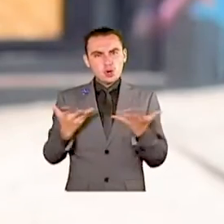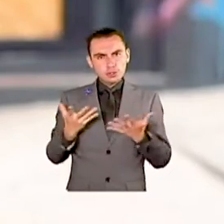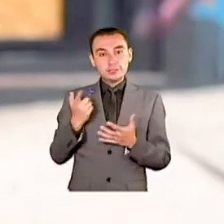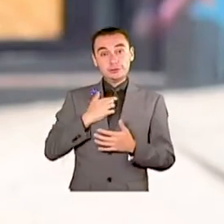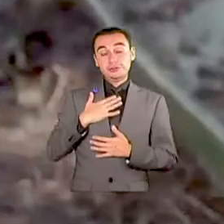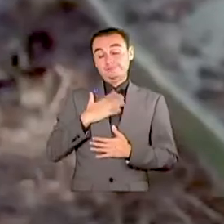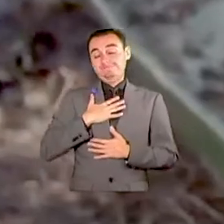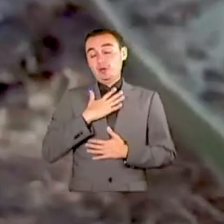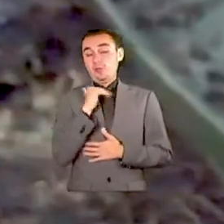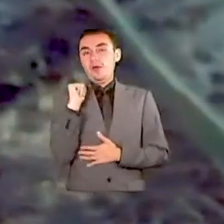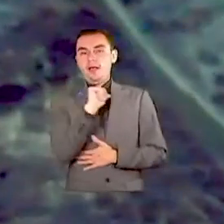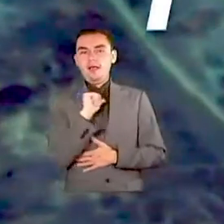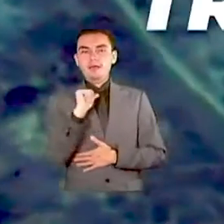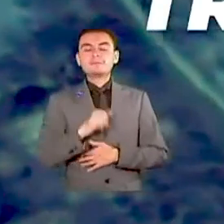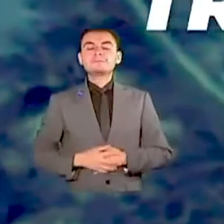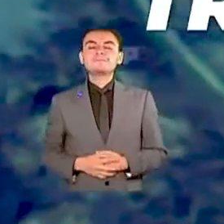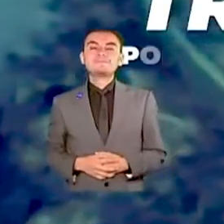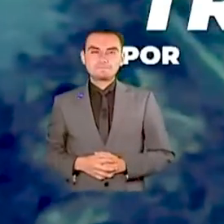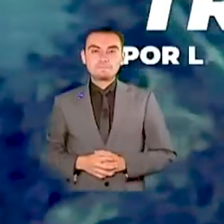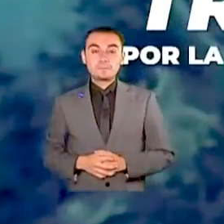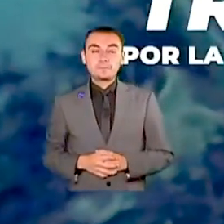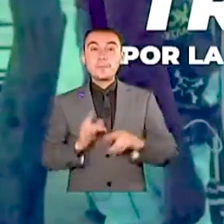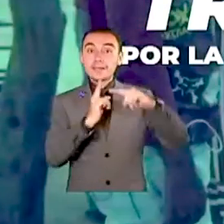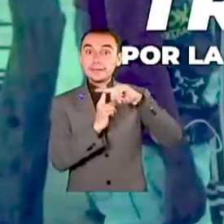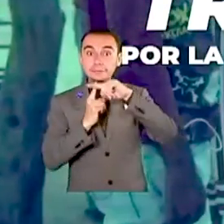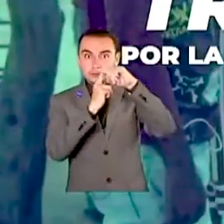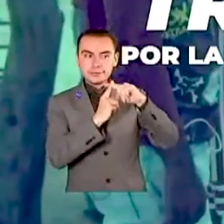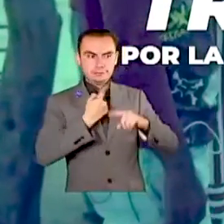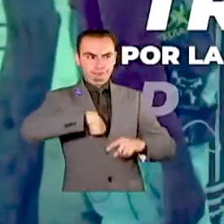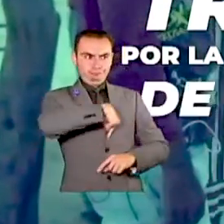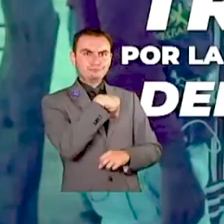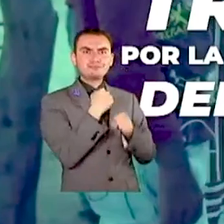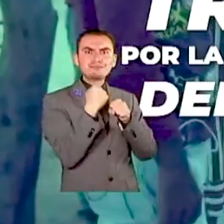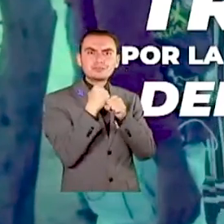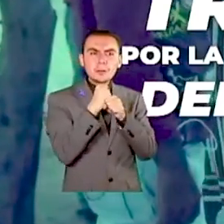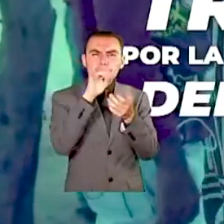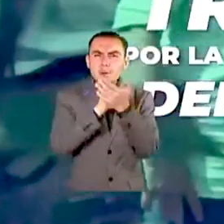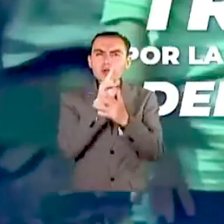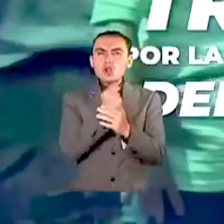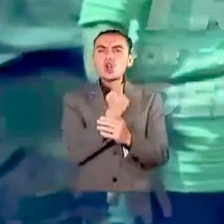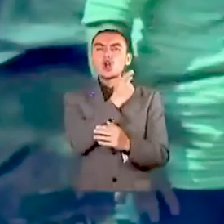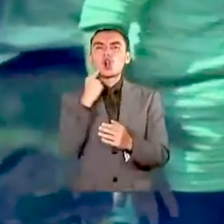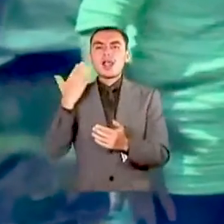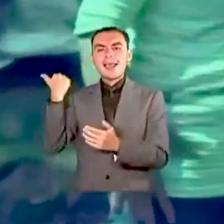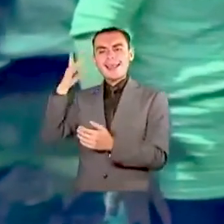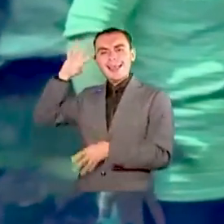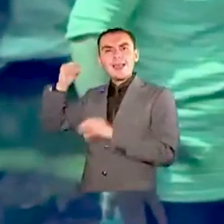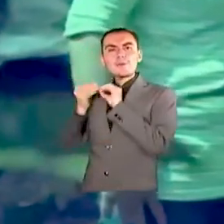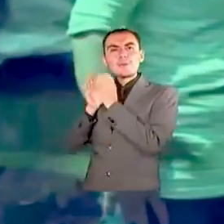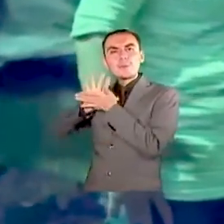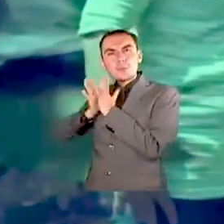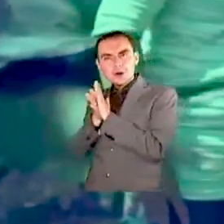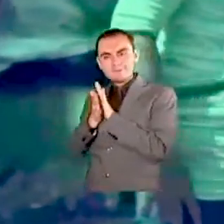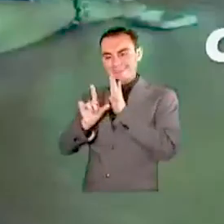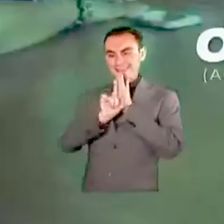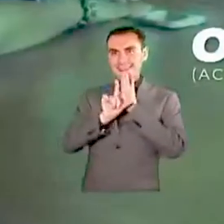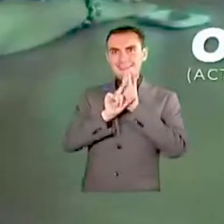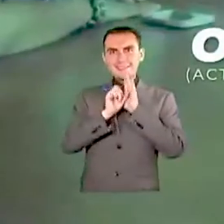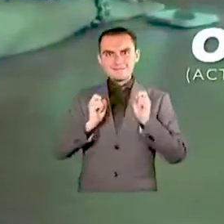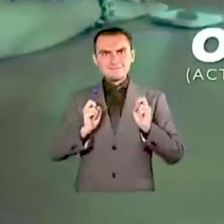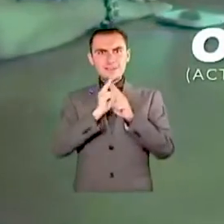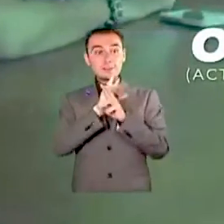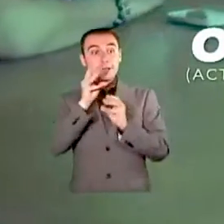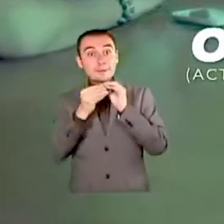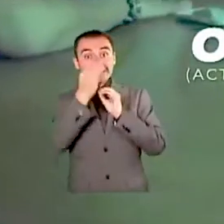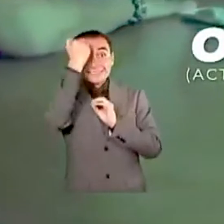como mujeres. En la Procuraduría General de la Nación trabajamos por la puesta en marcha del Acuerdo de Paz, la Ley de Víctimas y